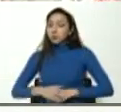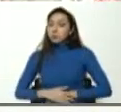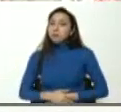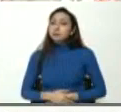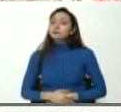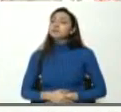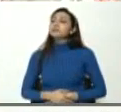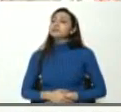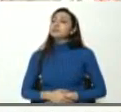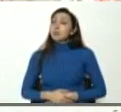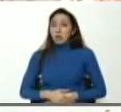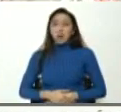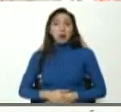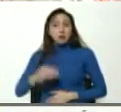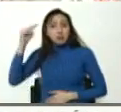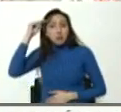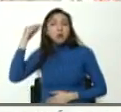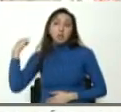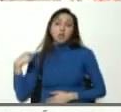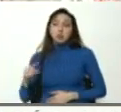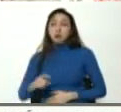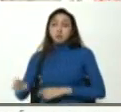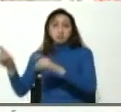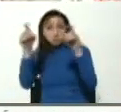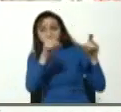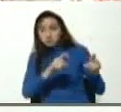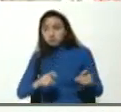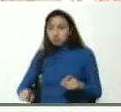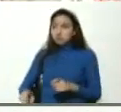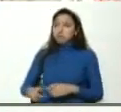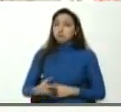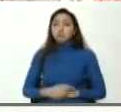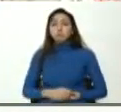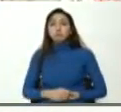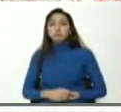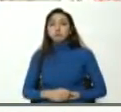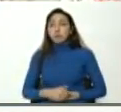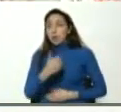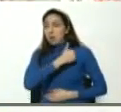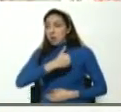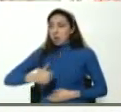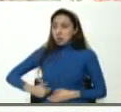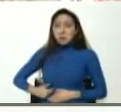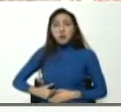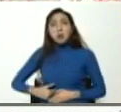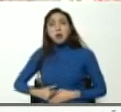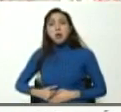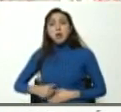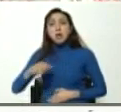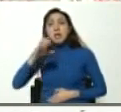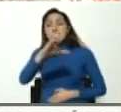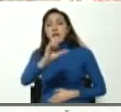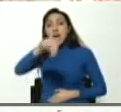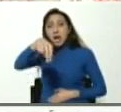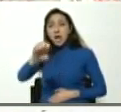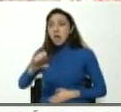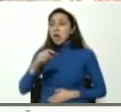porque hay que cultivar la memoria verdad doctor pedro calzadilla flamante presidente del consejo nacional electoral